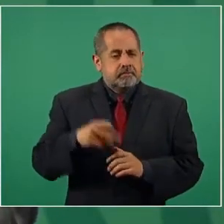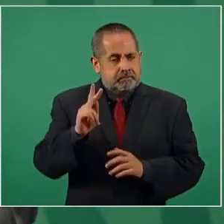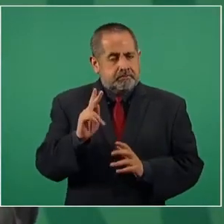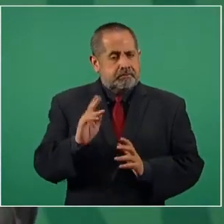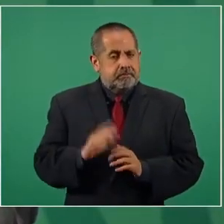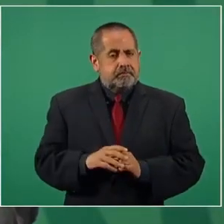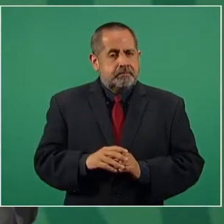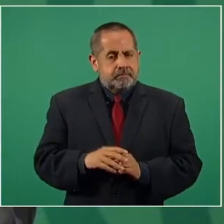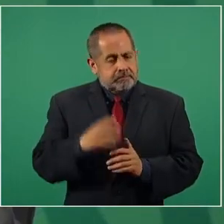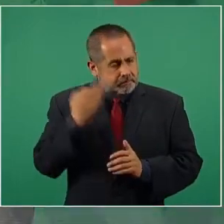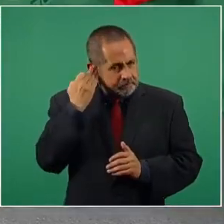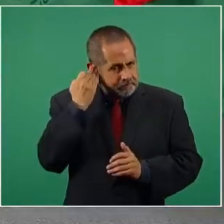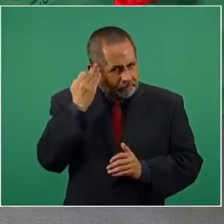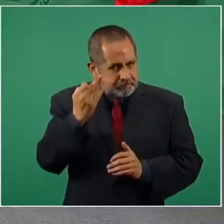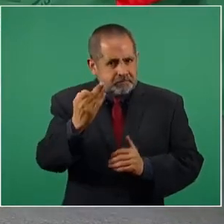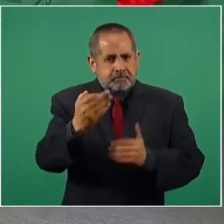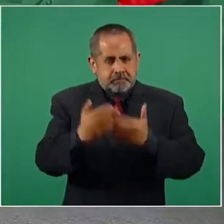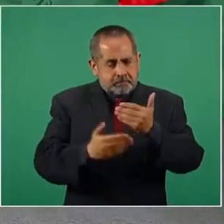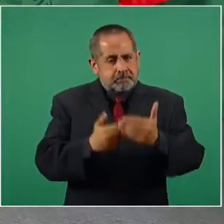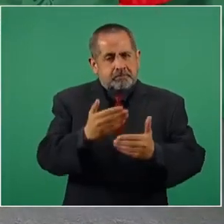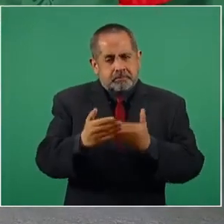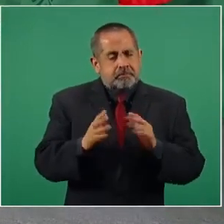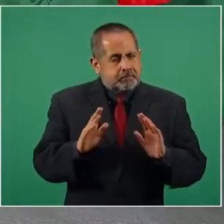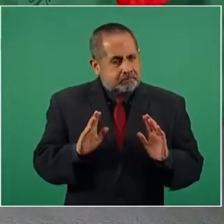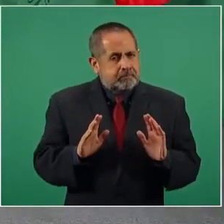pero lleva su tiempo